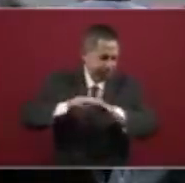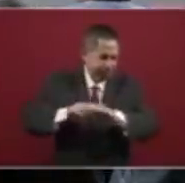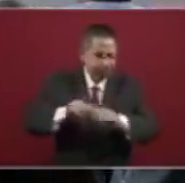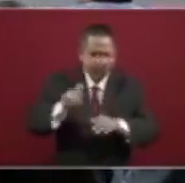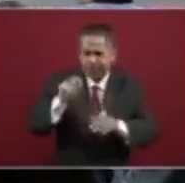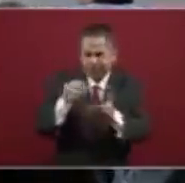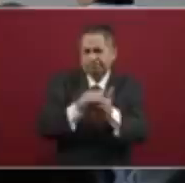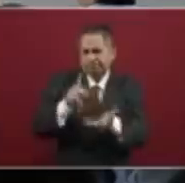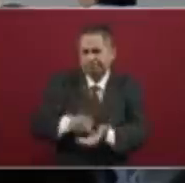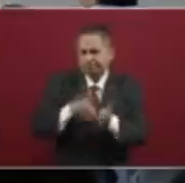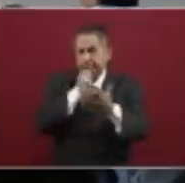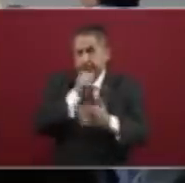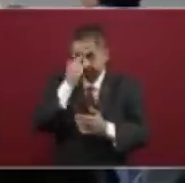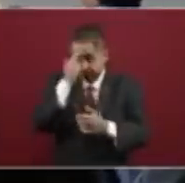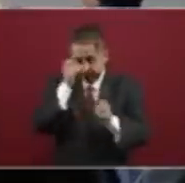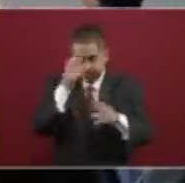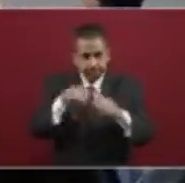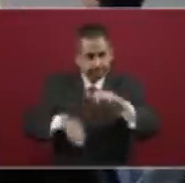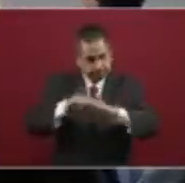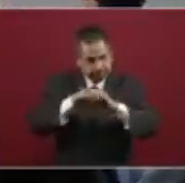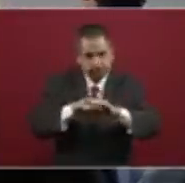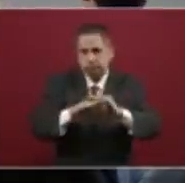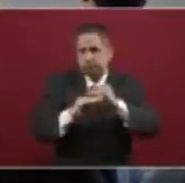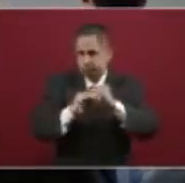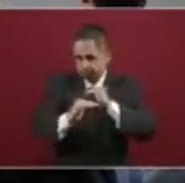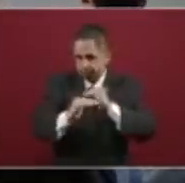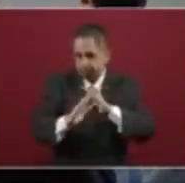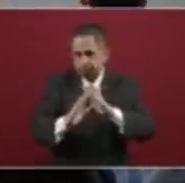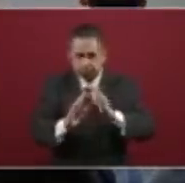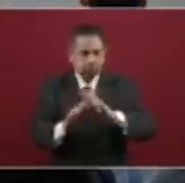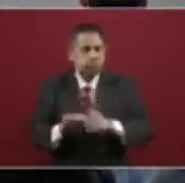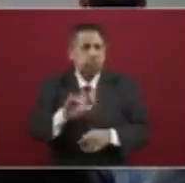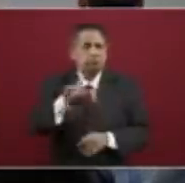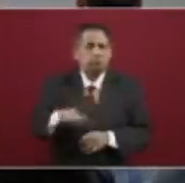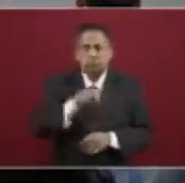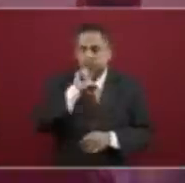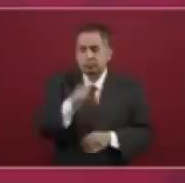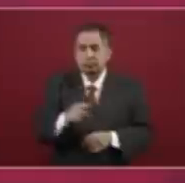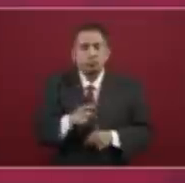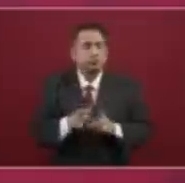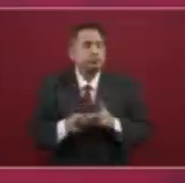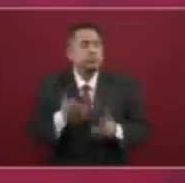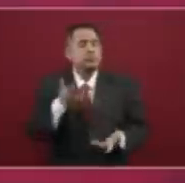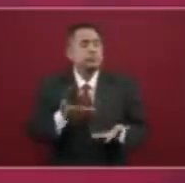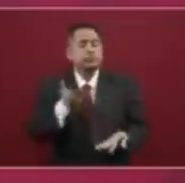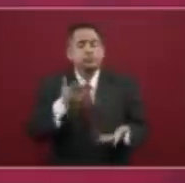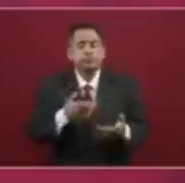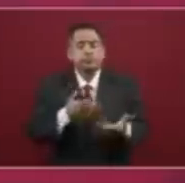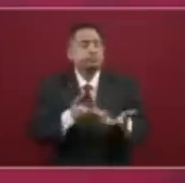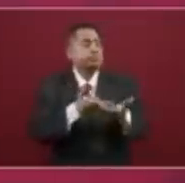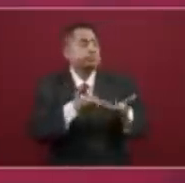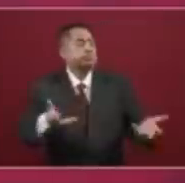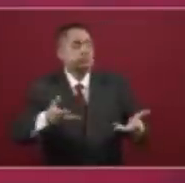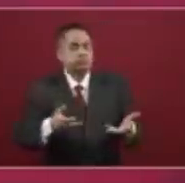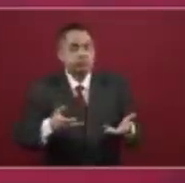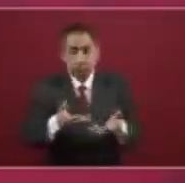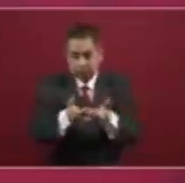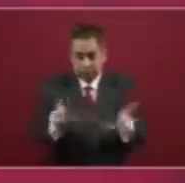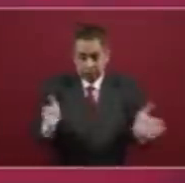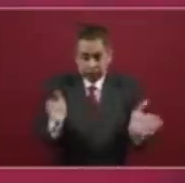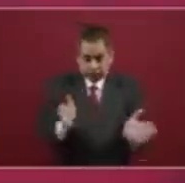precisado el número de toneladas, y también de acuerdo a la superficie, el que tenga menos va a